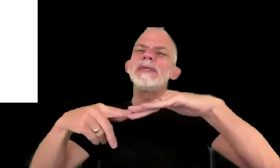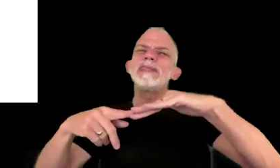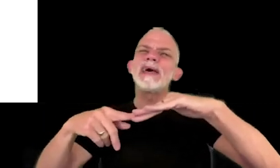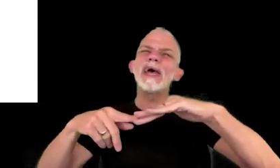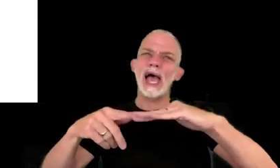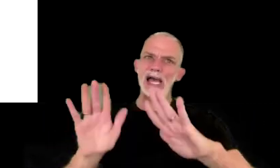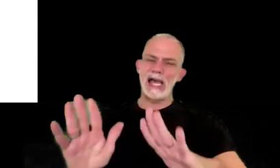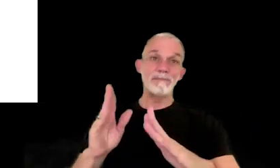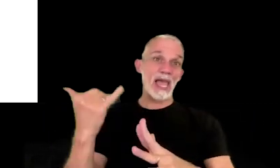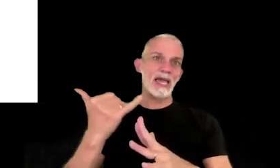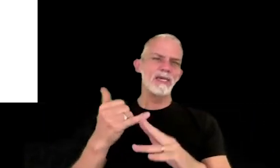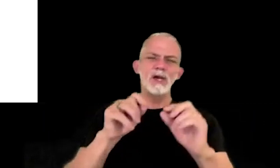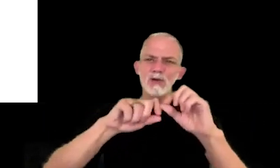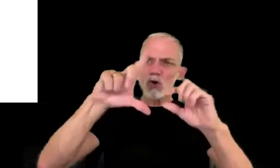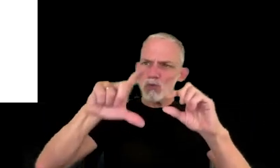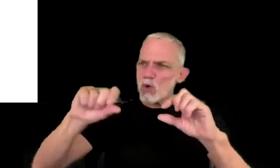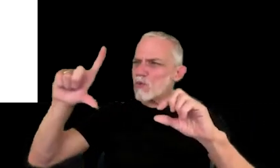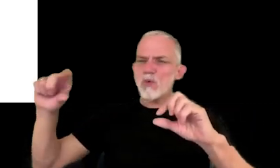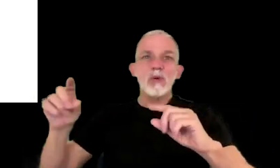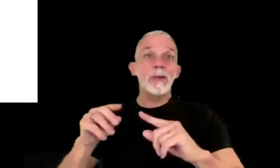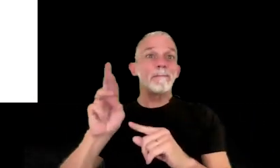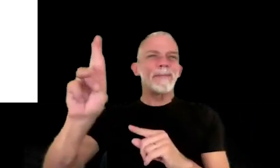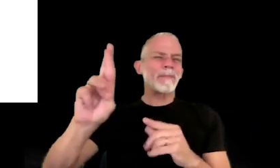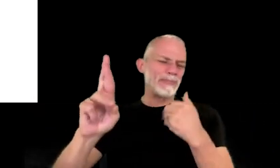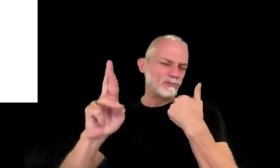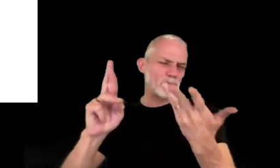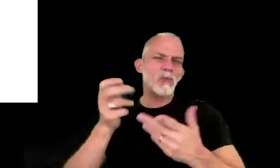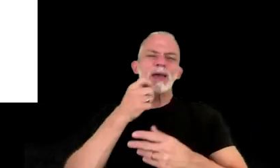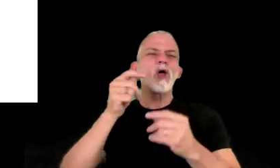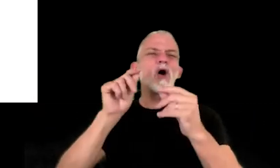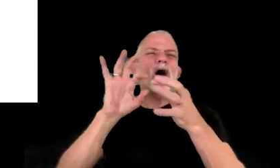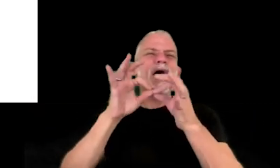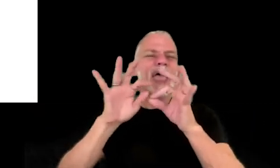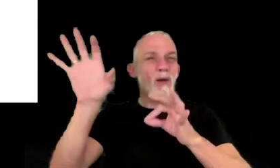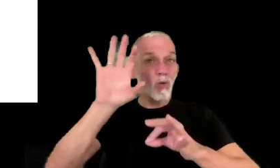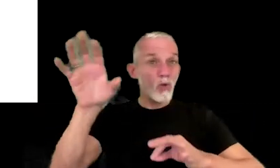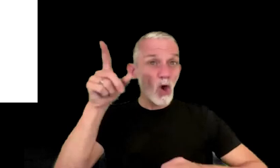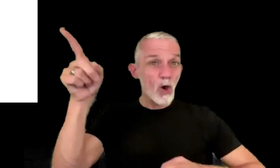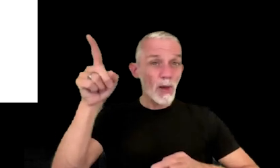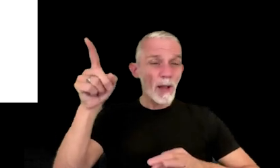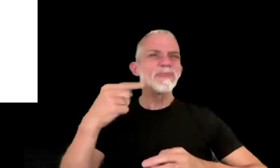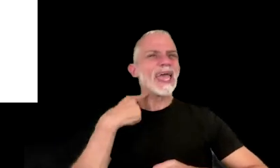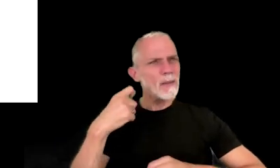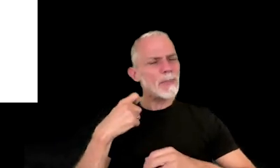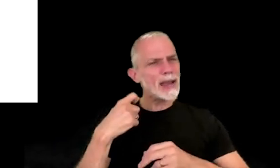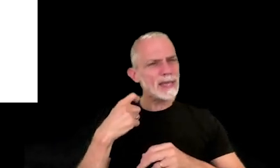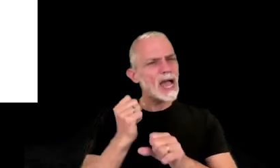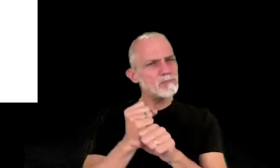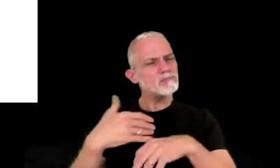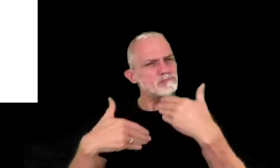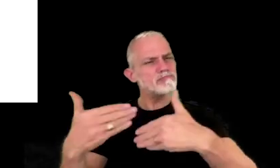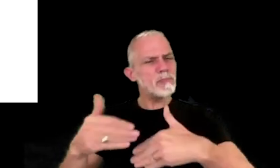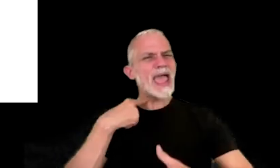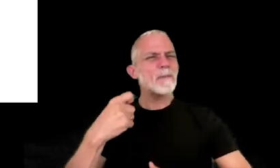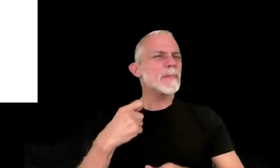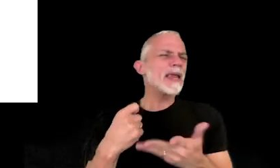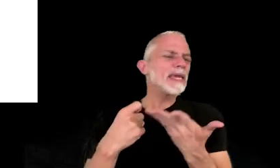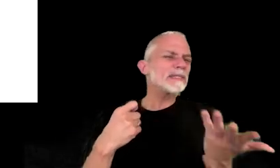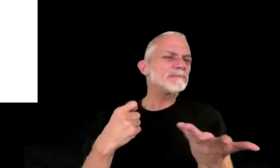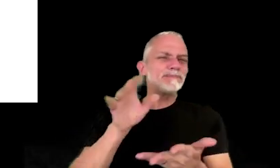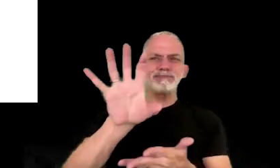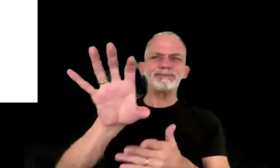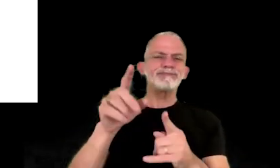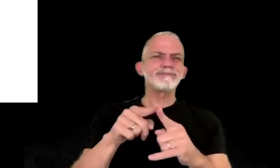hay un parámetro. Por eso, estos permisos, por ejemplo, en Europa, España ha trabajado mucho, pero España lo que tiene es que ha tenido